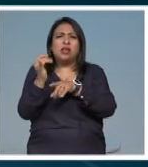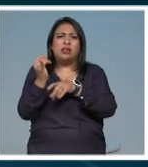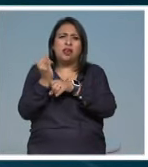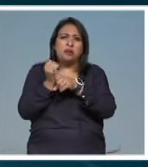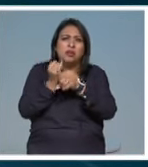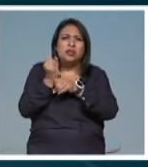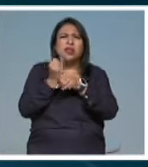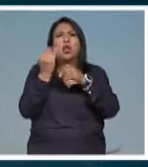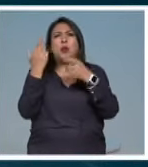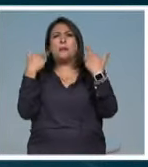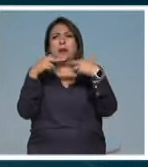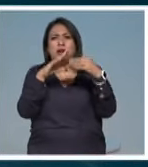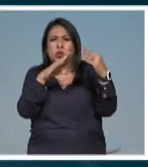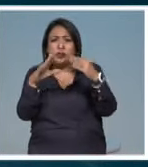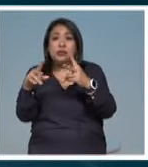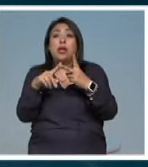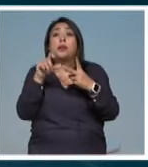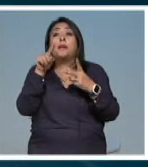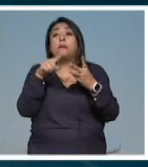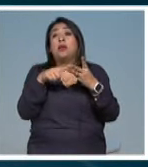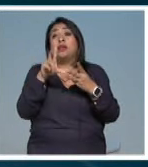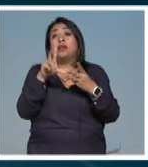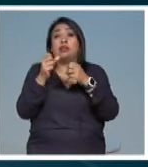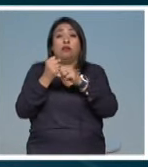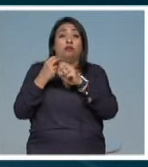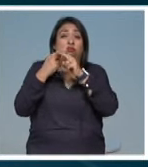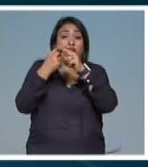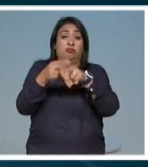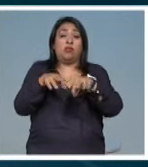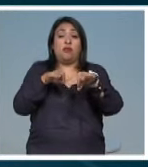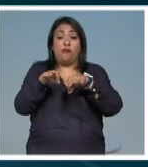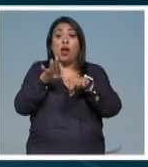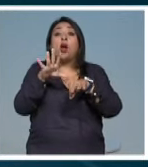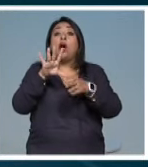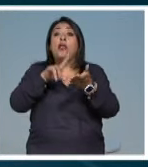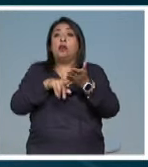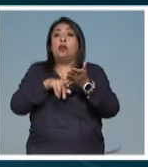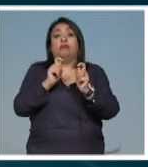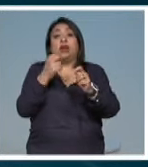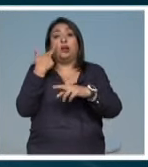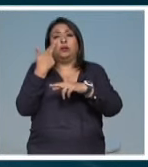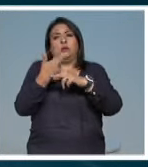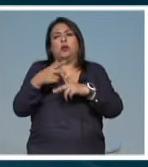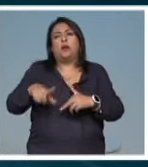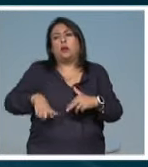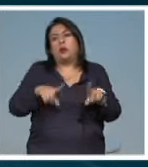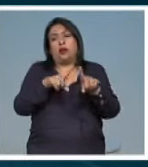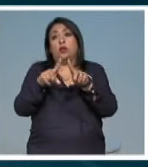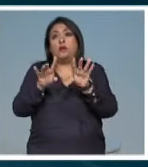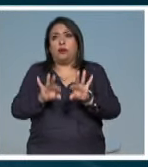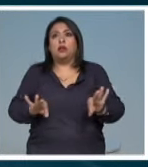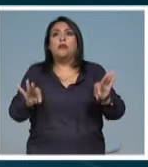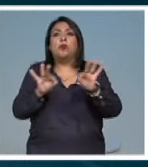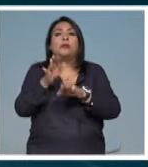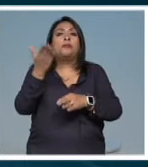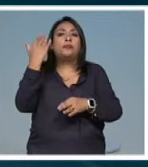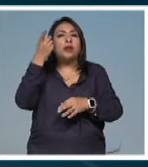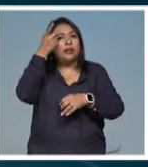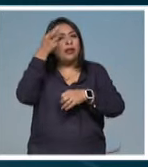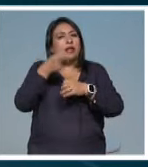investigador y académico. Además, durante más de 30 años de labor, ha ocupado cargos públicos de gran importancia. Fue